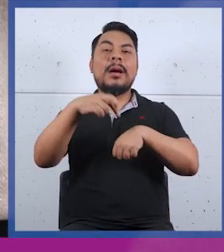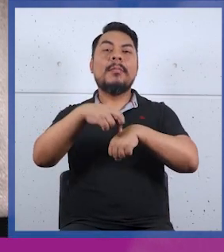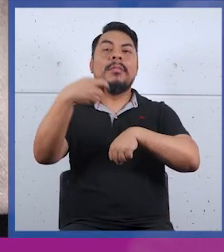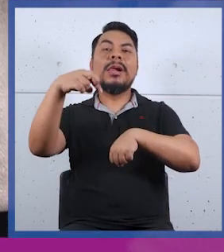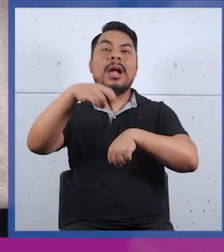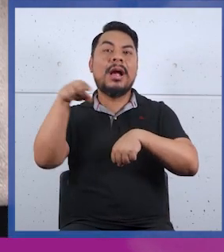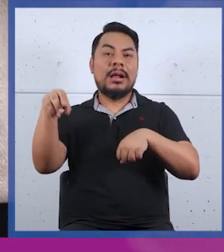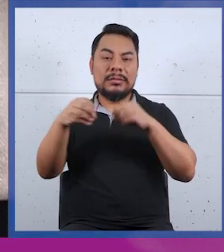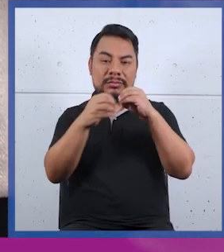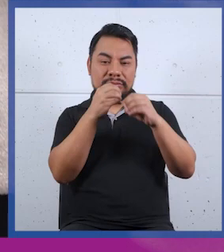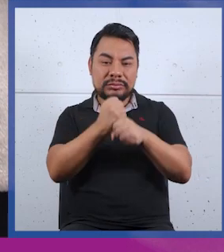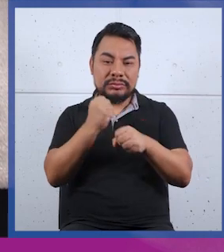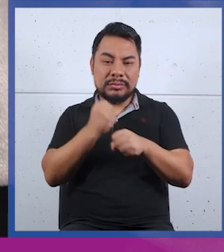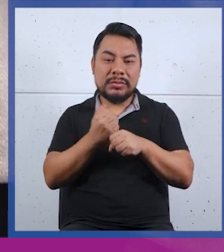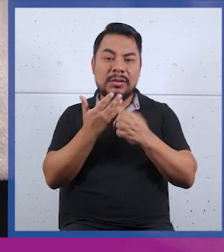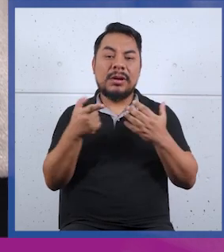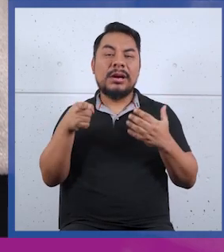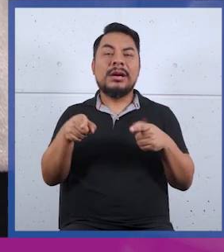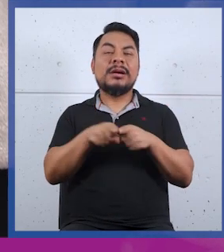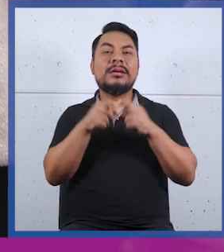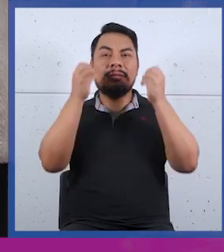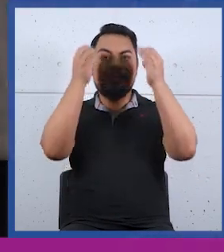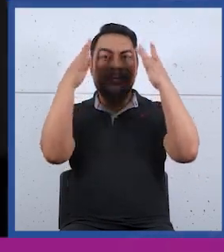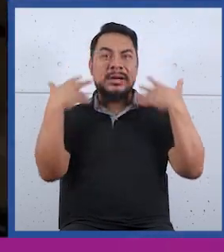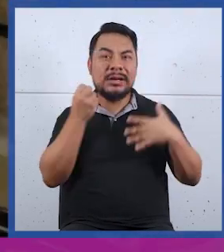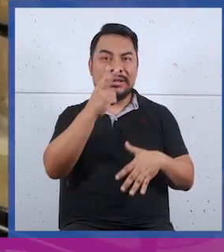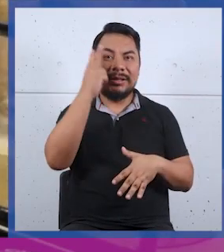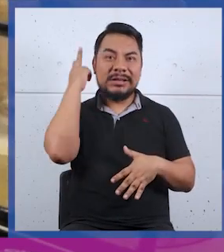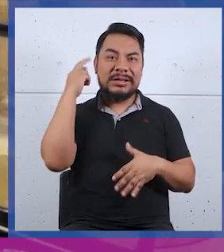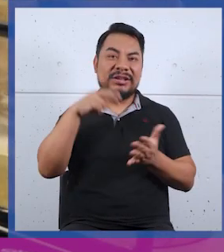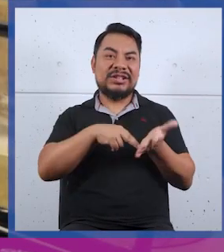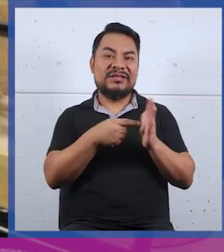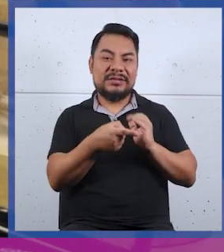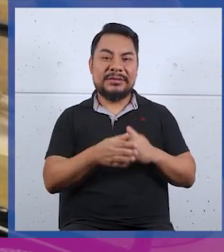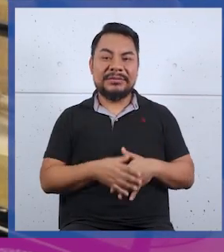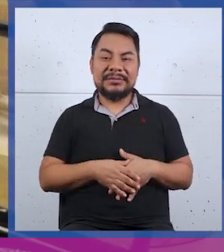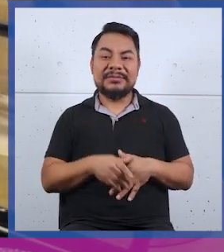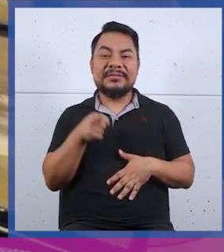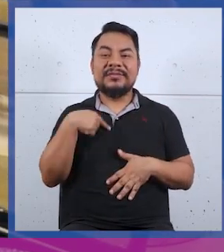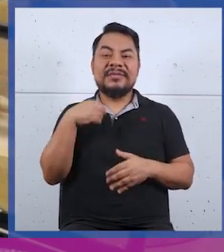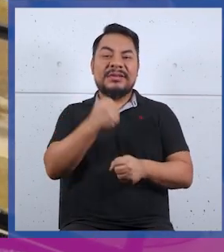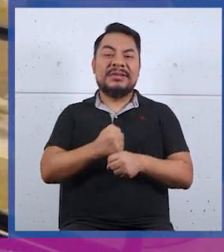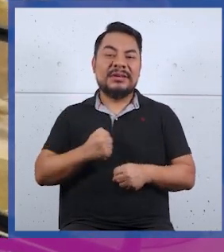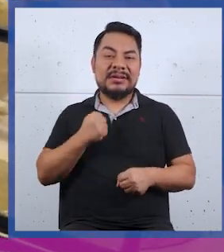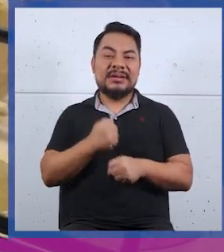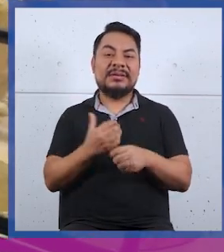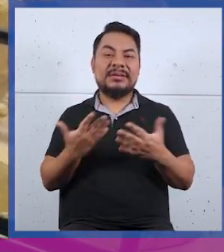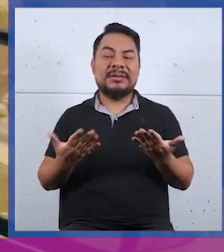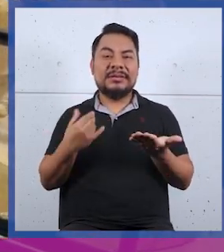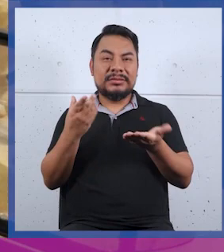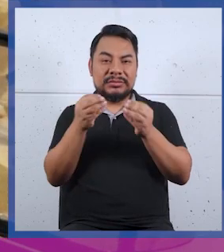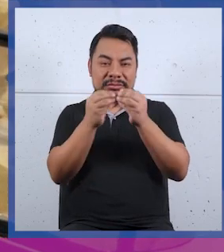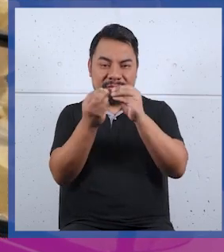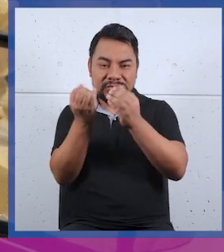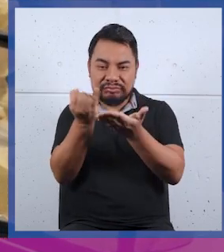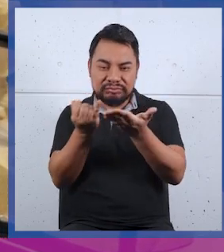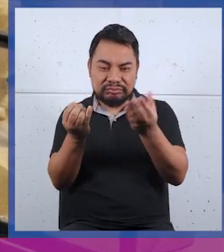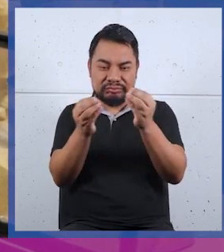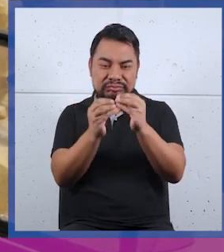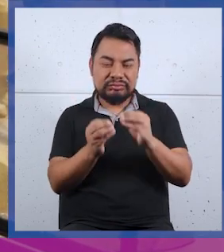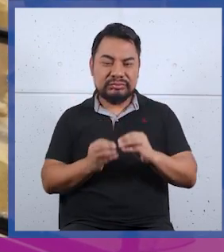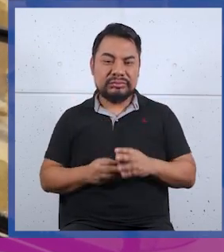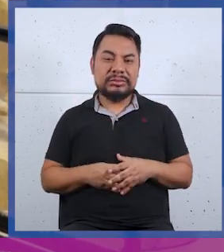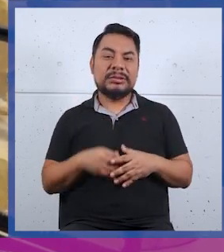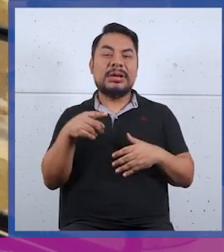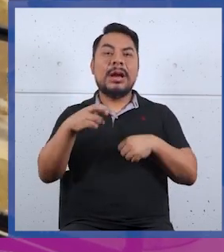que representa un matrimonio inca. Es un trabajo repujado, cincelado. O sea, en